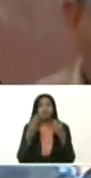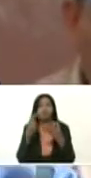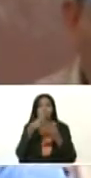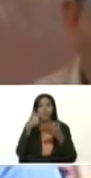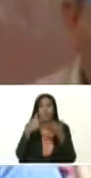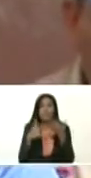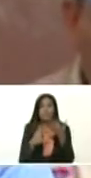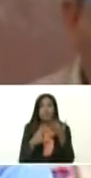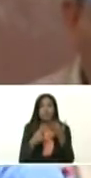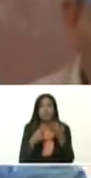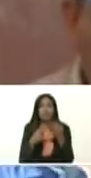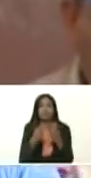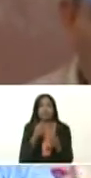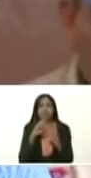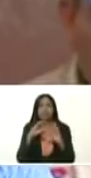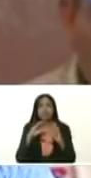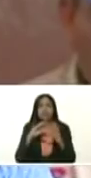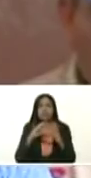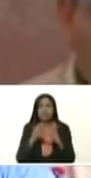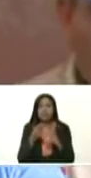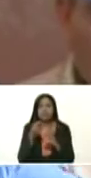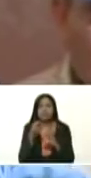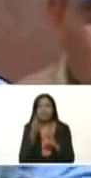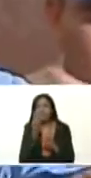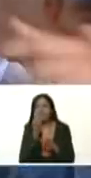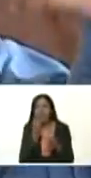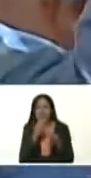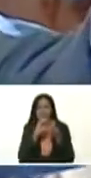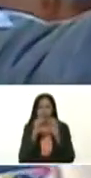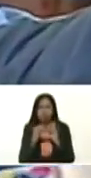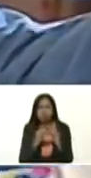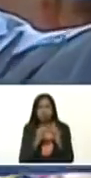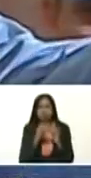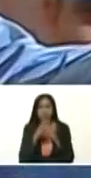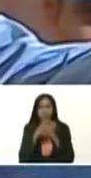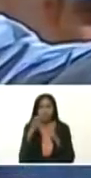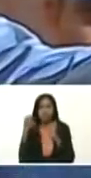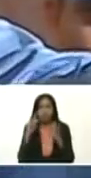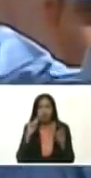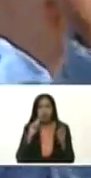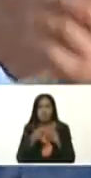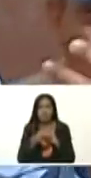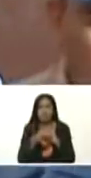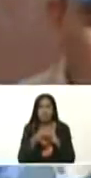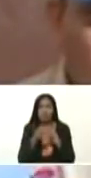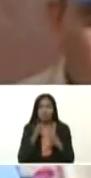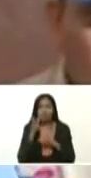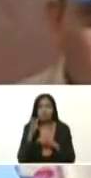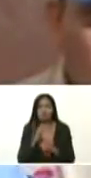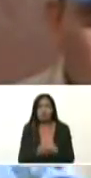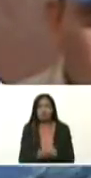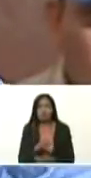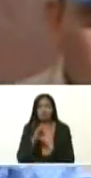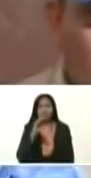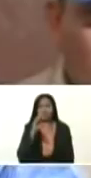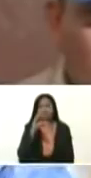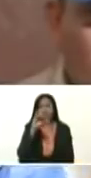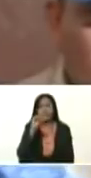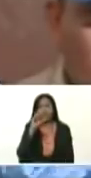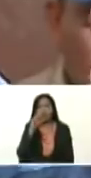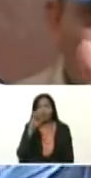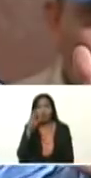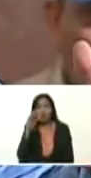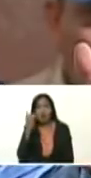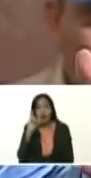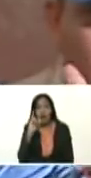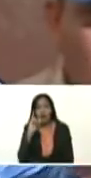que tienen desgaste en nuestras maquinarias y hay que sacarlas fuera. Resulta que en Sidor tenemos el acero